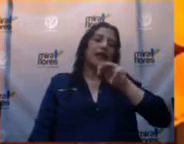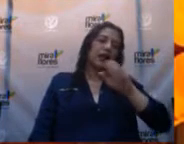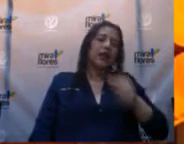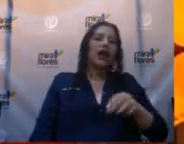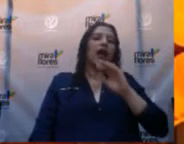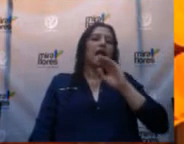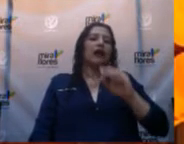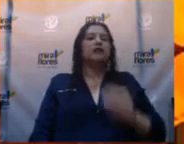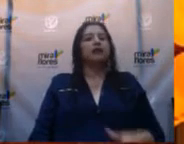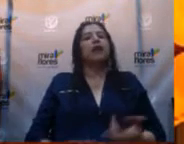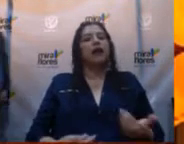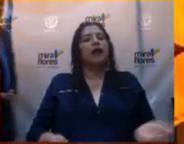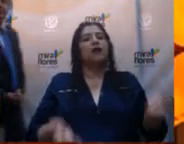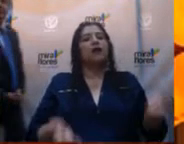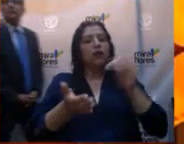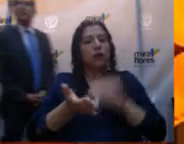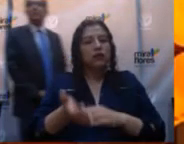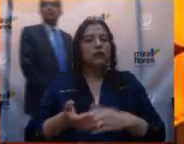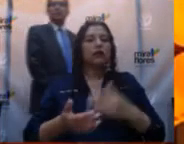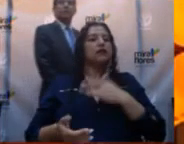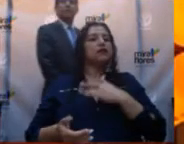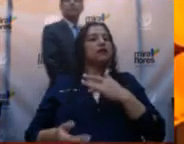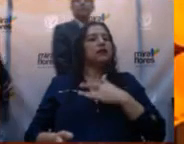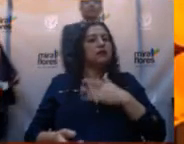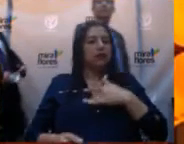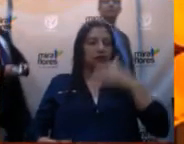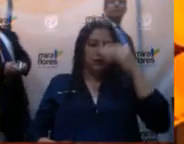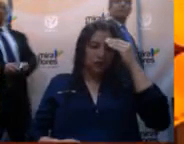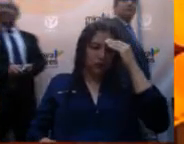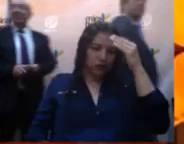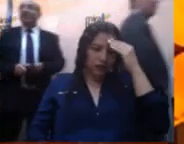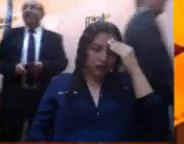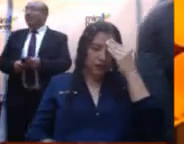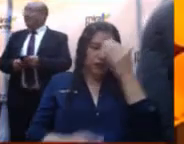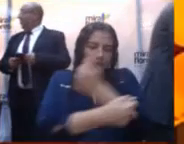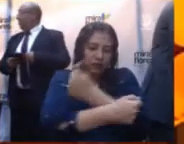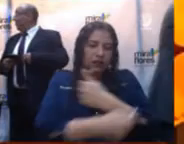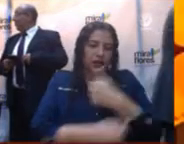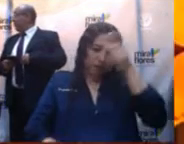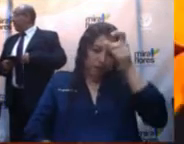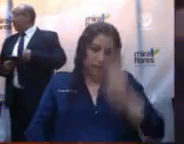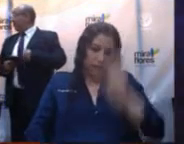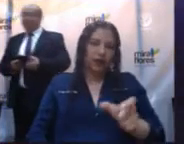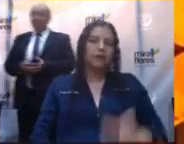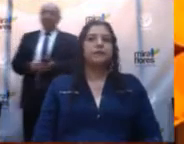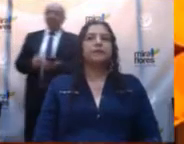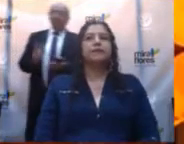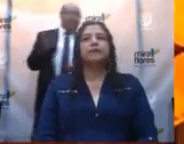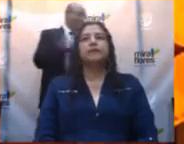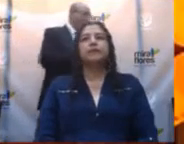propicia la oportunidad para renovarle los sentimientos de su consideración y estima personal.